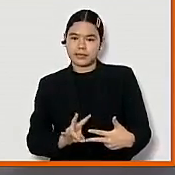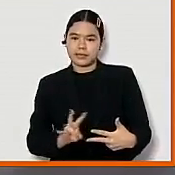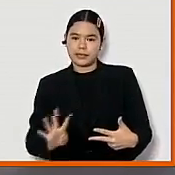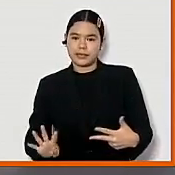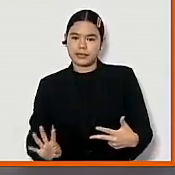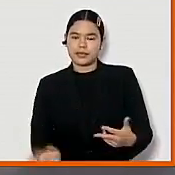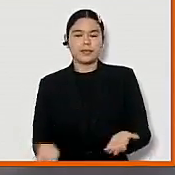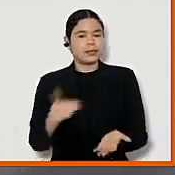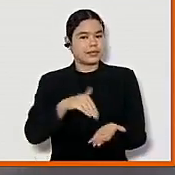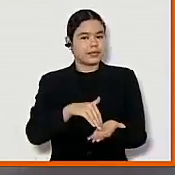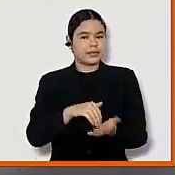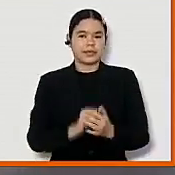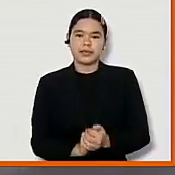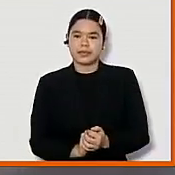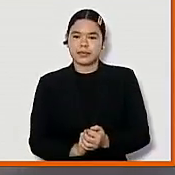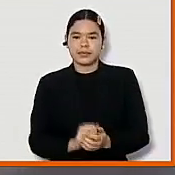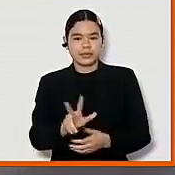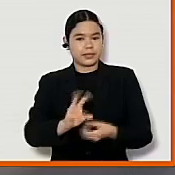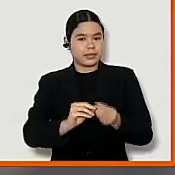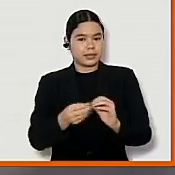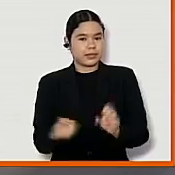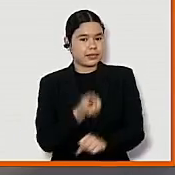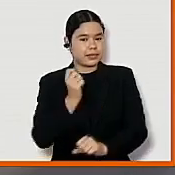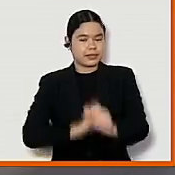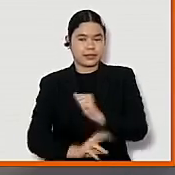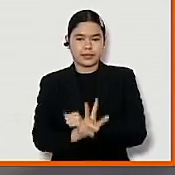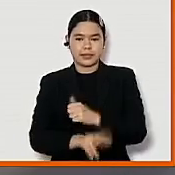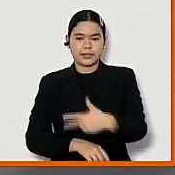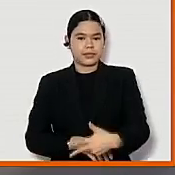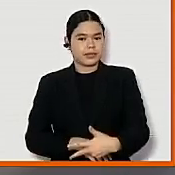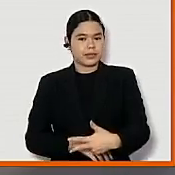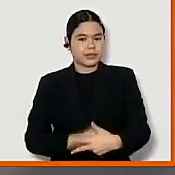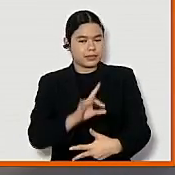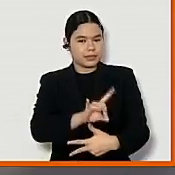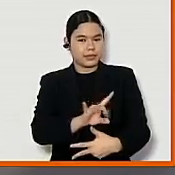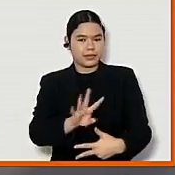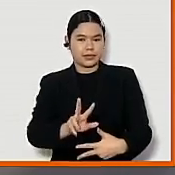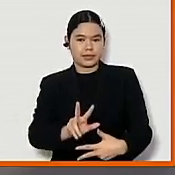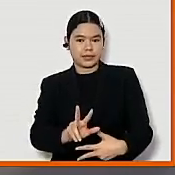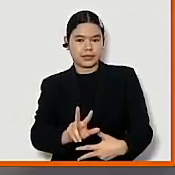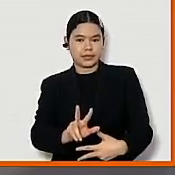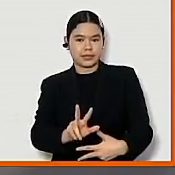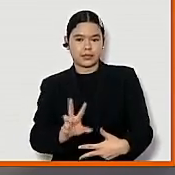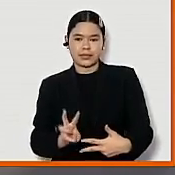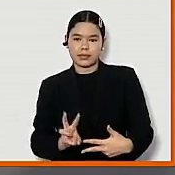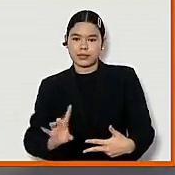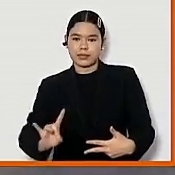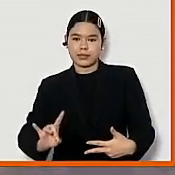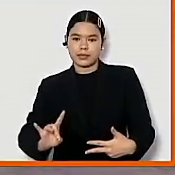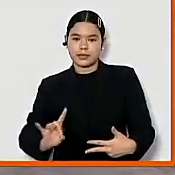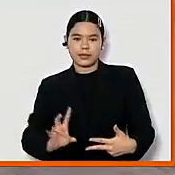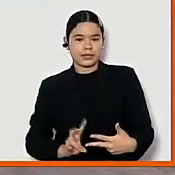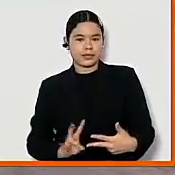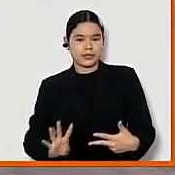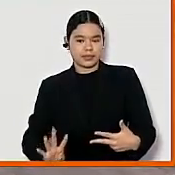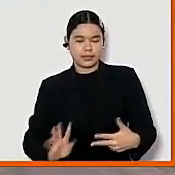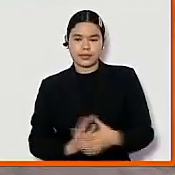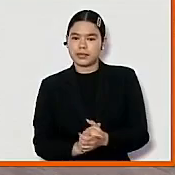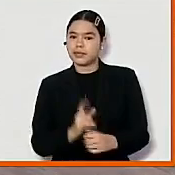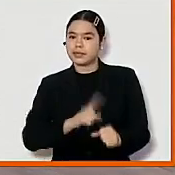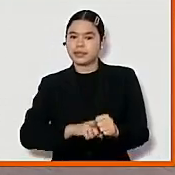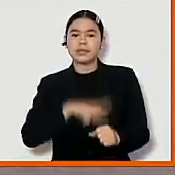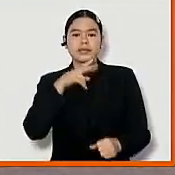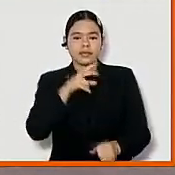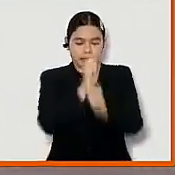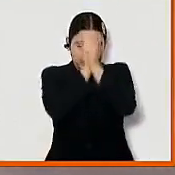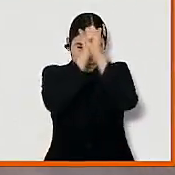74. Con mucho gusto, repito los números favorecidos para Pega 3. 83, 68 y 74. Es momento de hacer